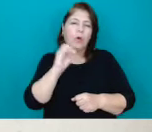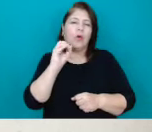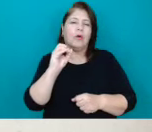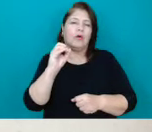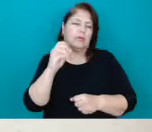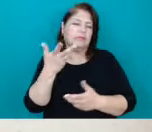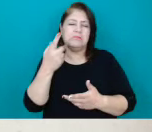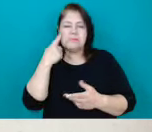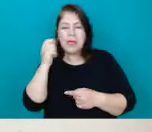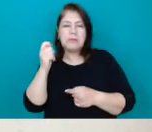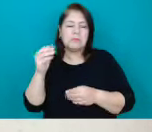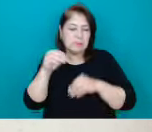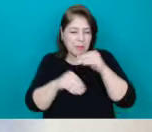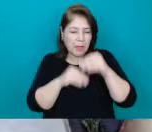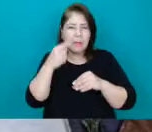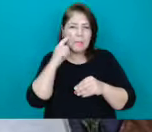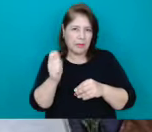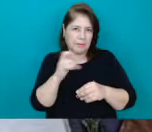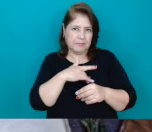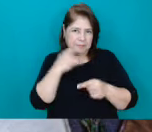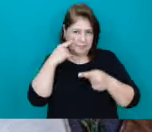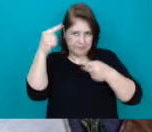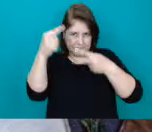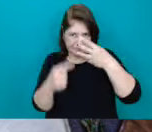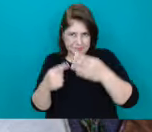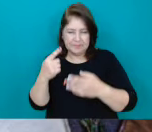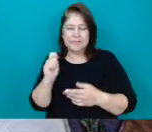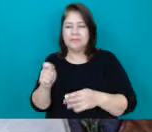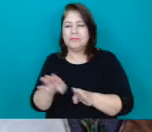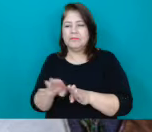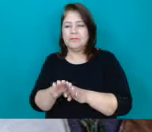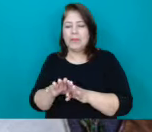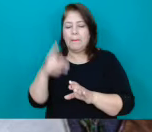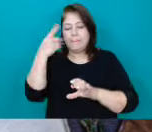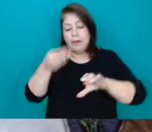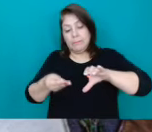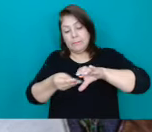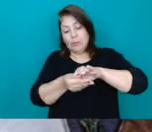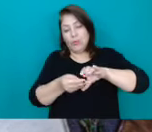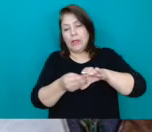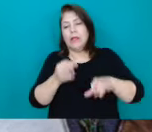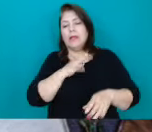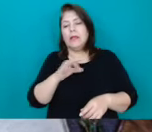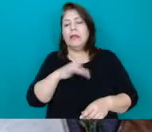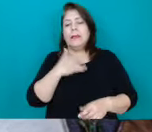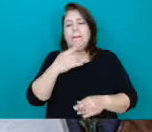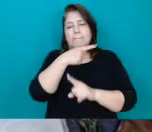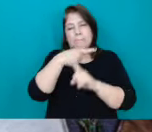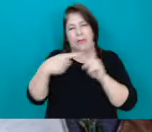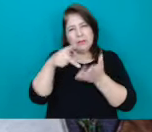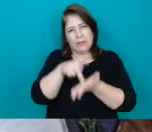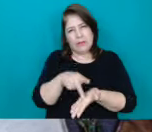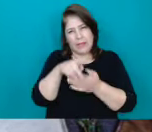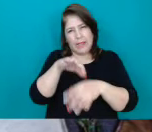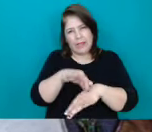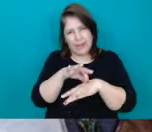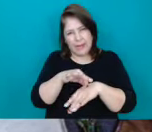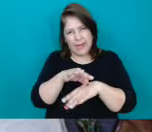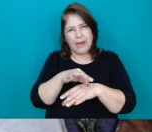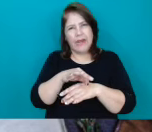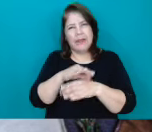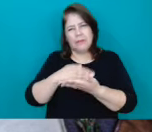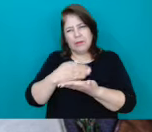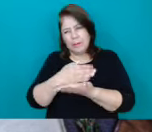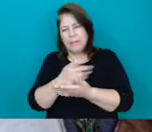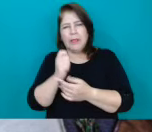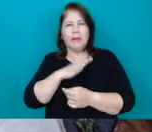nuestros ingredientes. Y estos son los ingredientes. Para el relleno vamos a necesitar medio kilo de carne picada